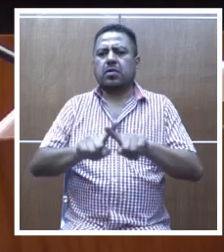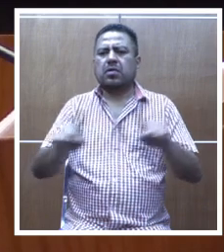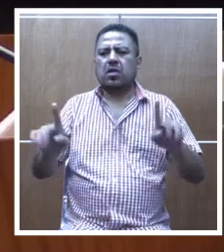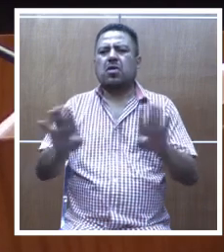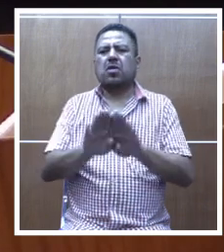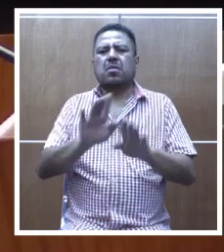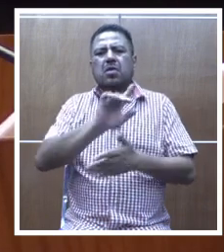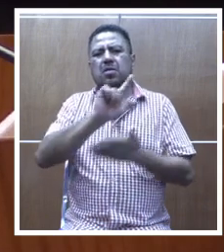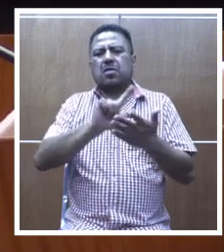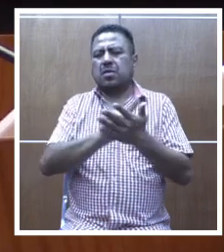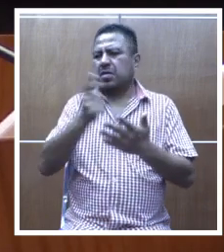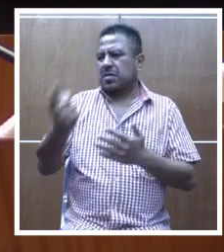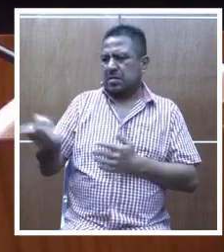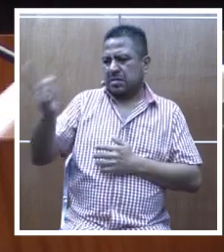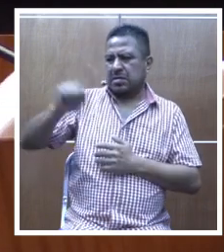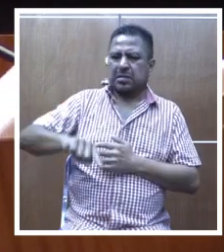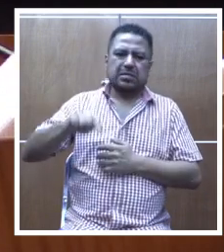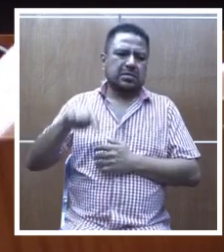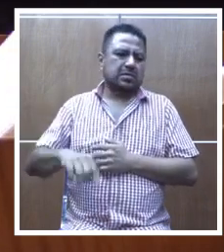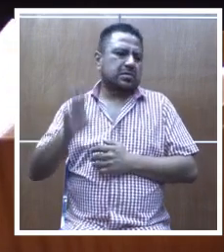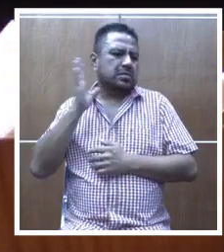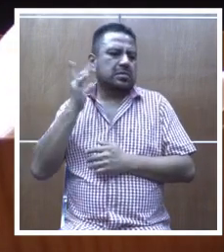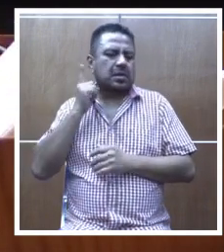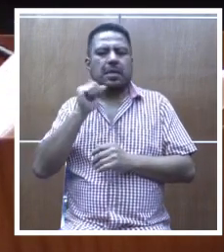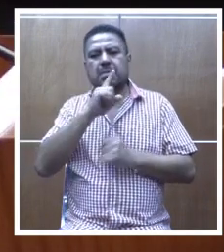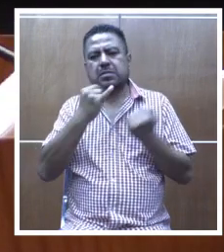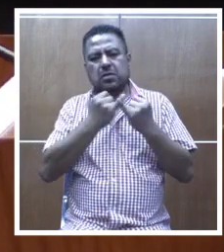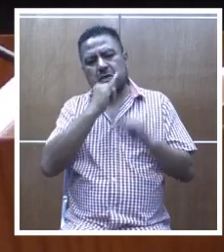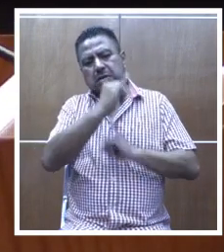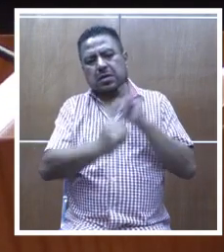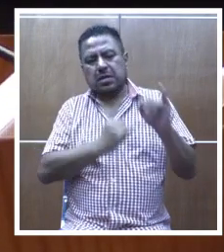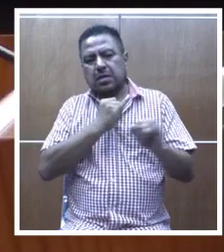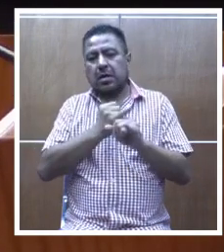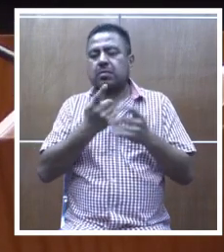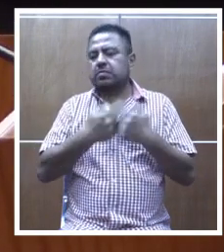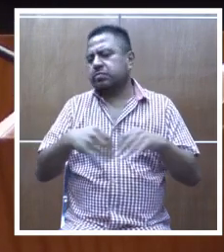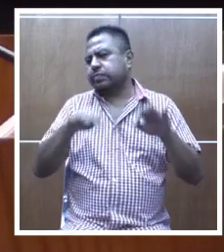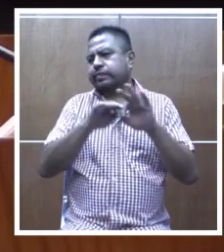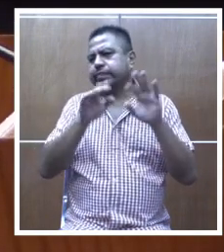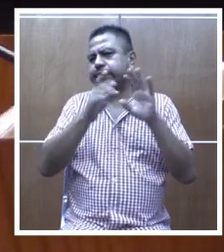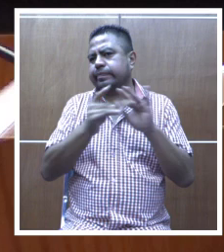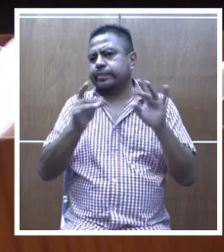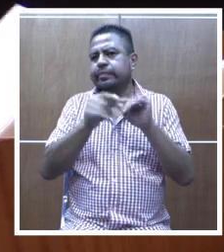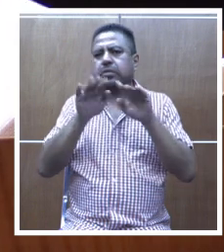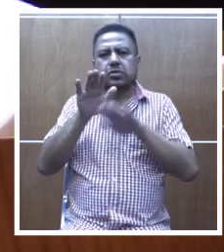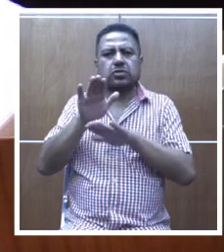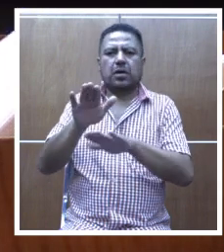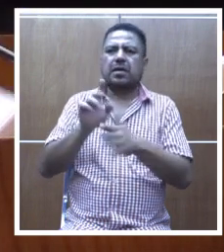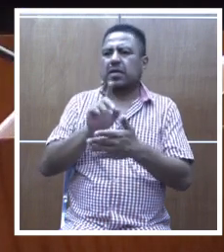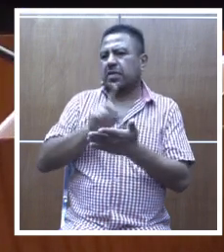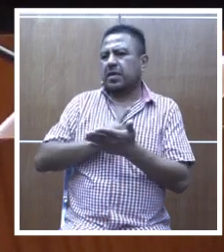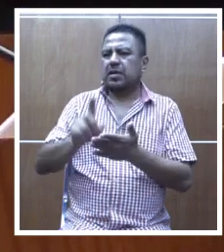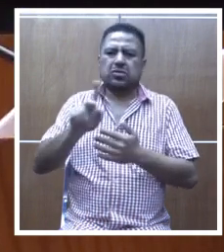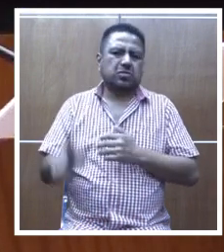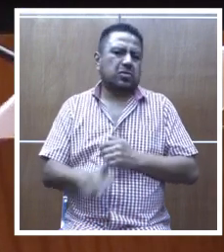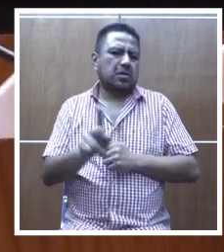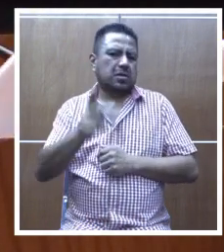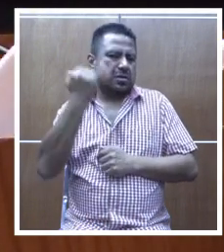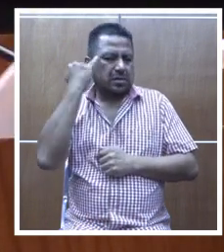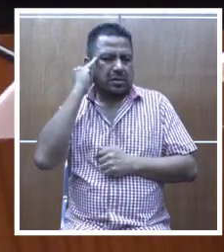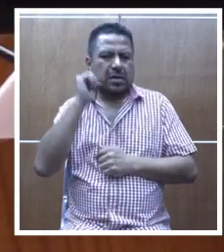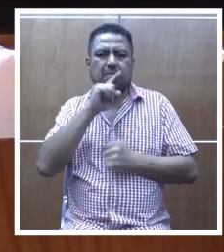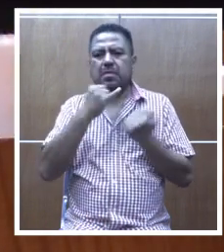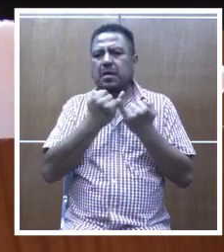la legislación y la jurisprudencia internacional. Es importante señalar que la Declaración sobre los Derechos de los Pueblos Indígenas y